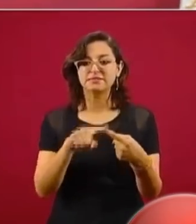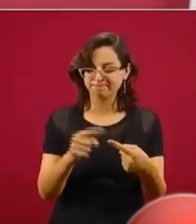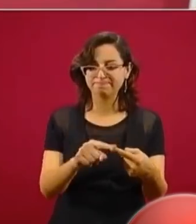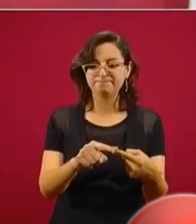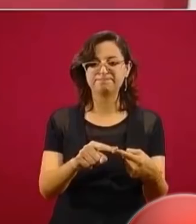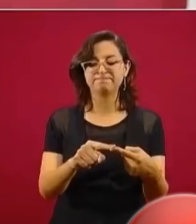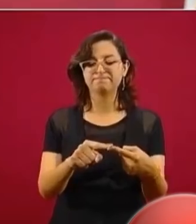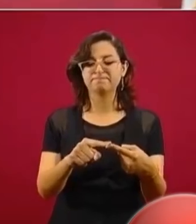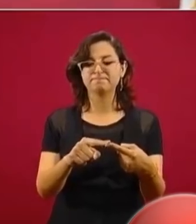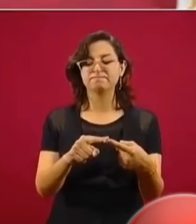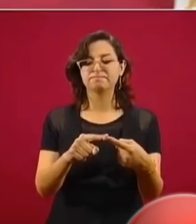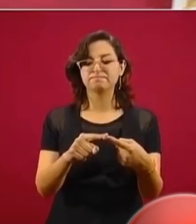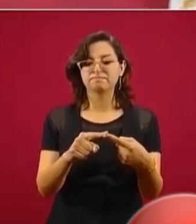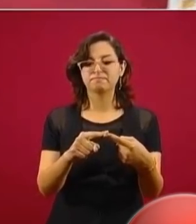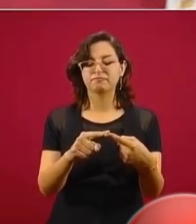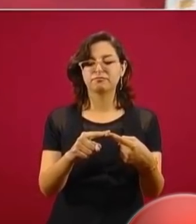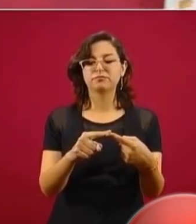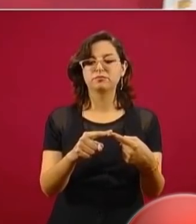rápido,